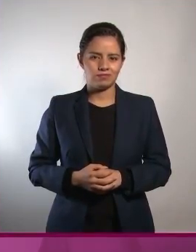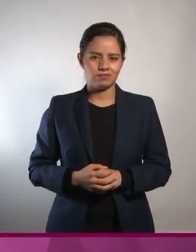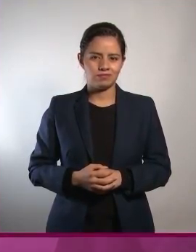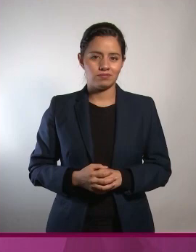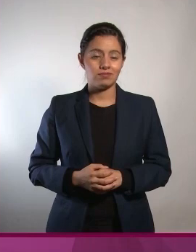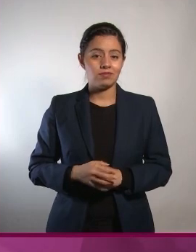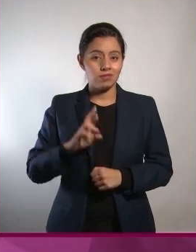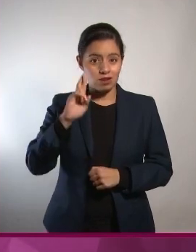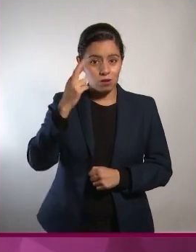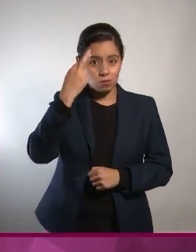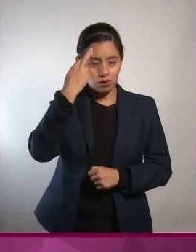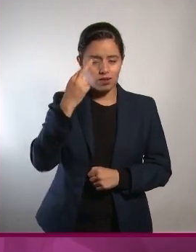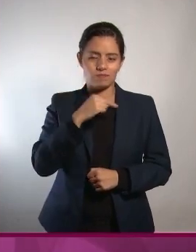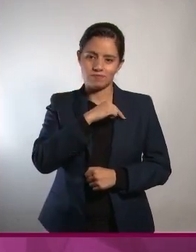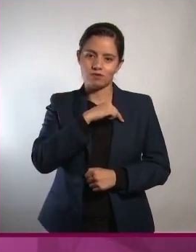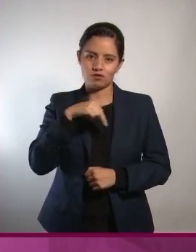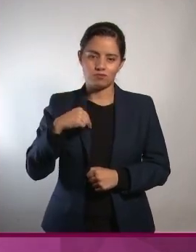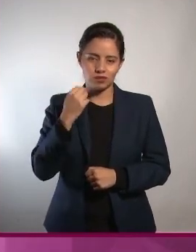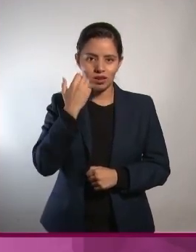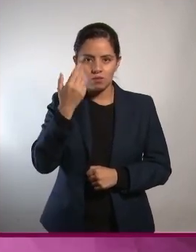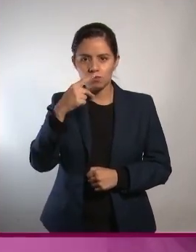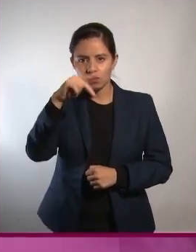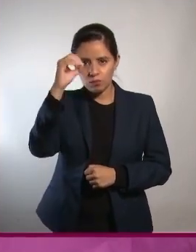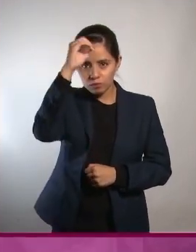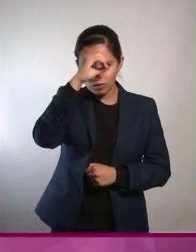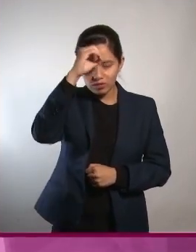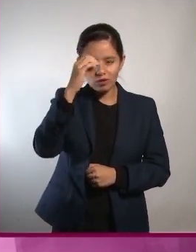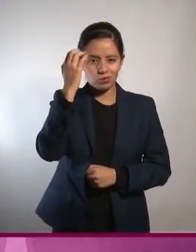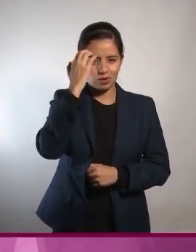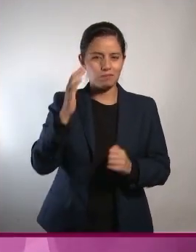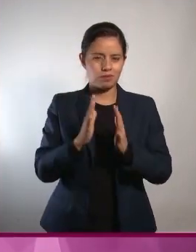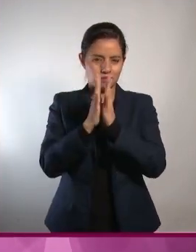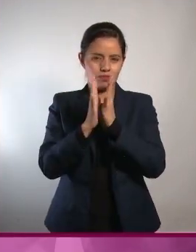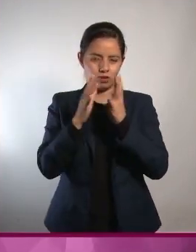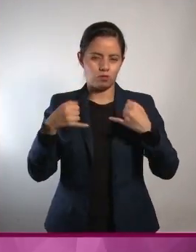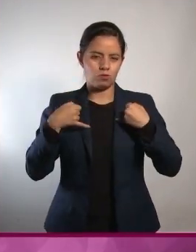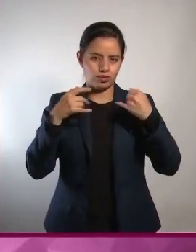No olvides que nos interesa escucharte y conocer tu opinión. Participa con